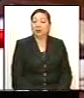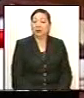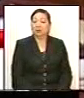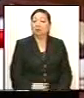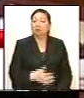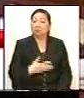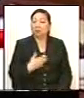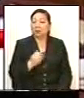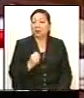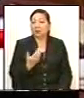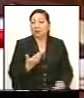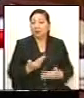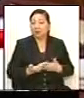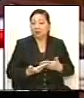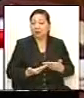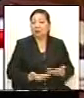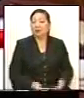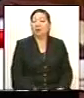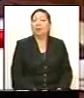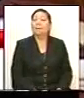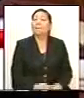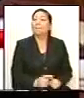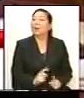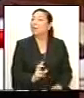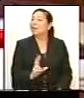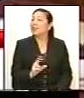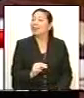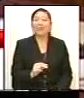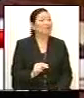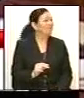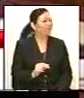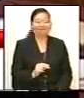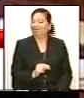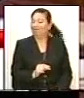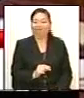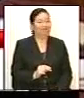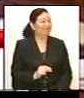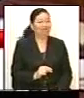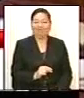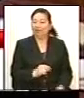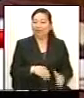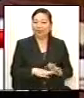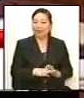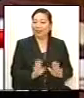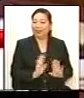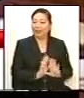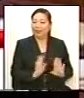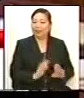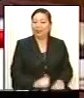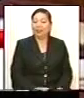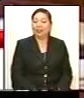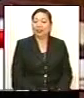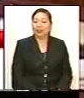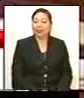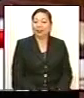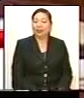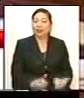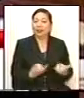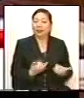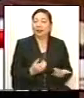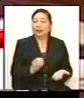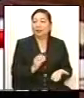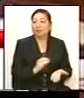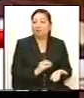puede existir estos track centers, pero no un puerto seco dentro de un track center, ¿no? Entonces, este es algo